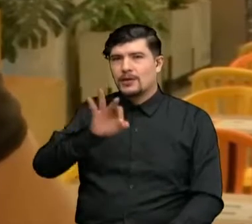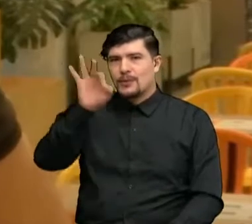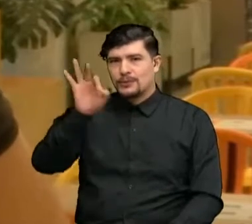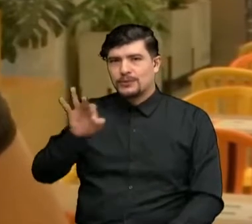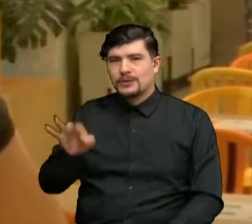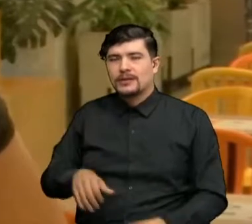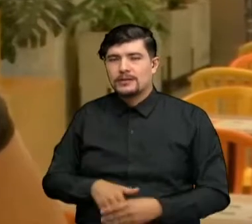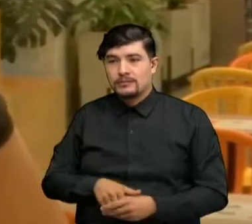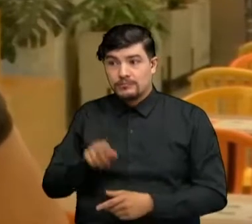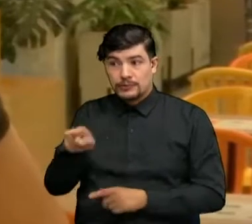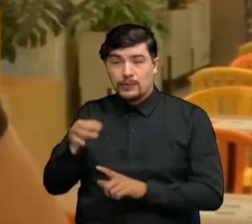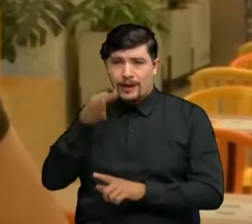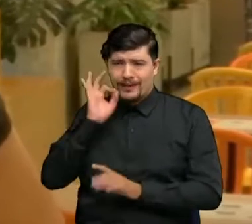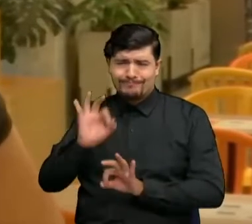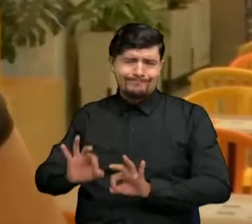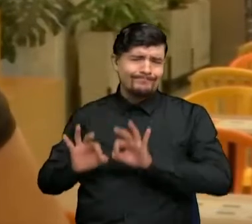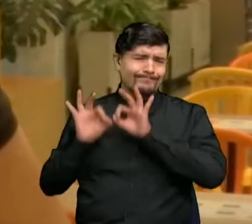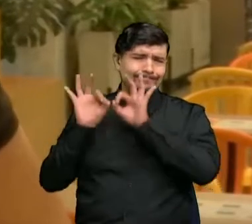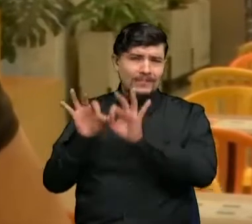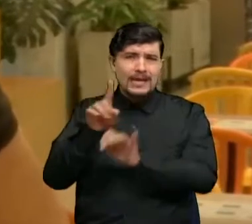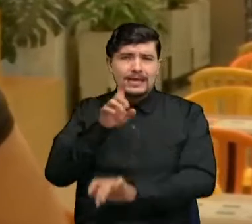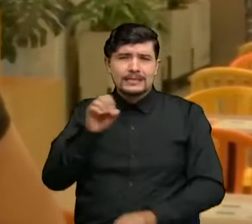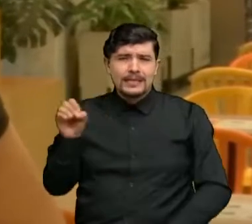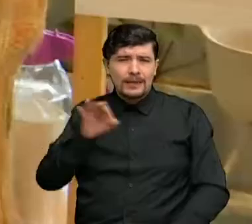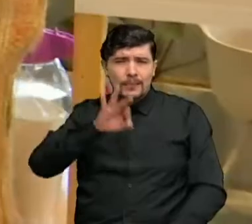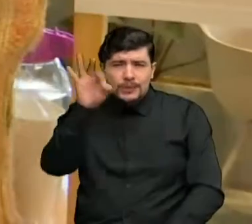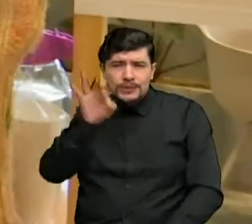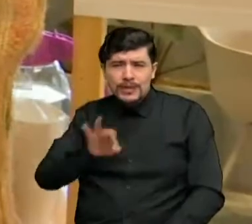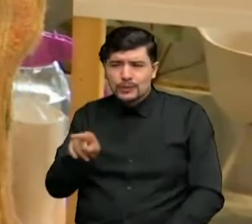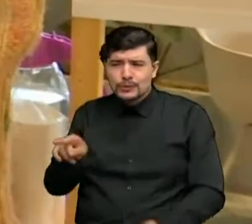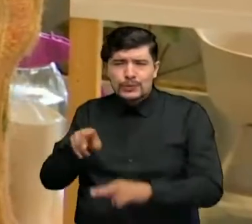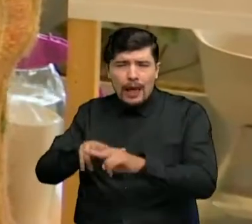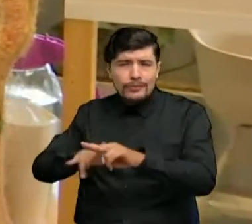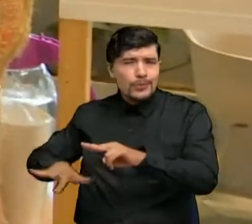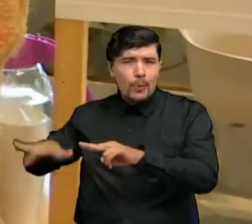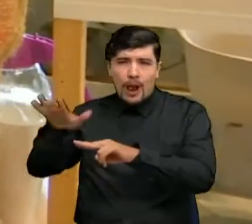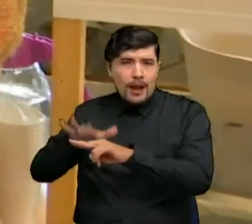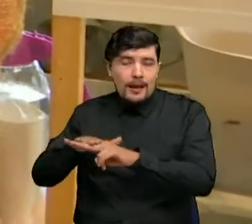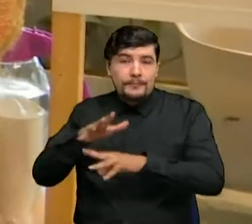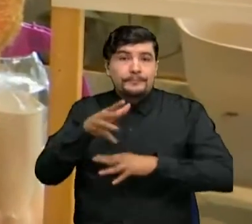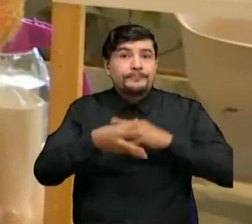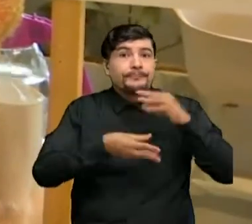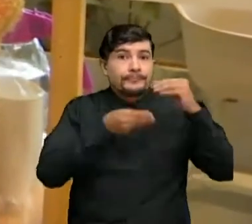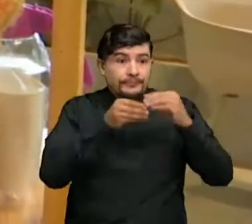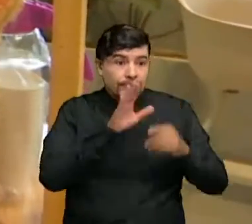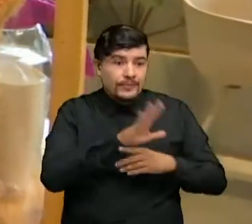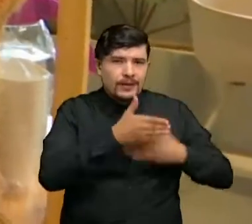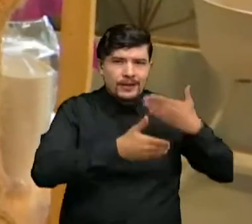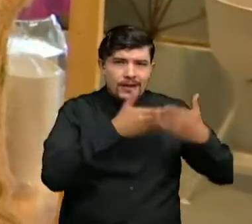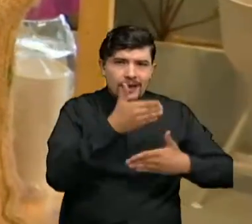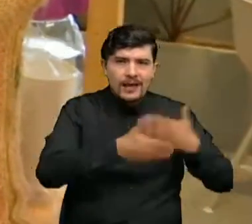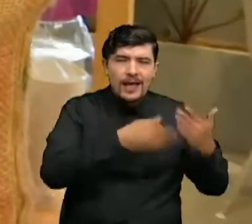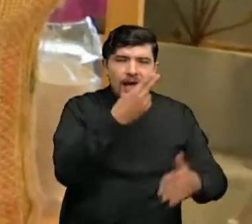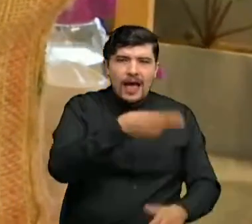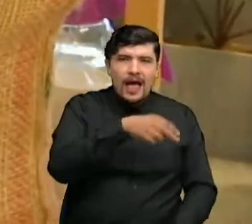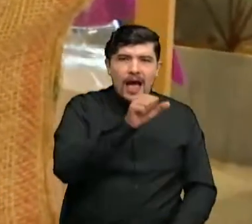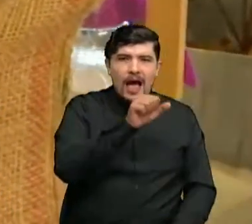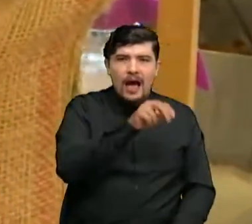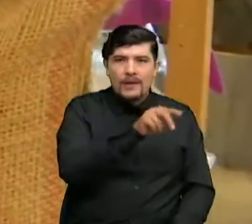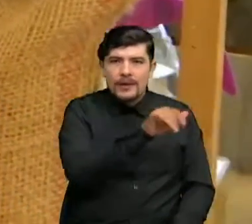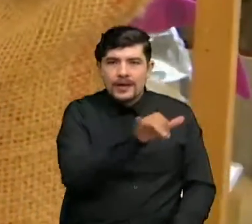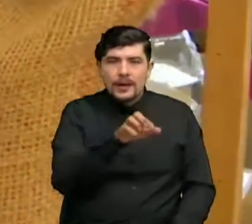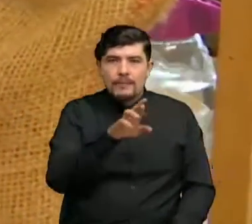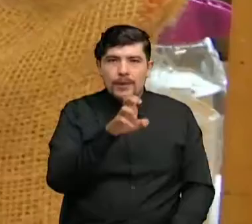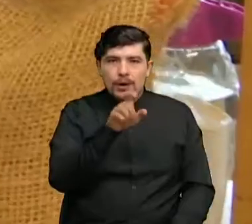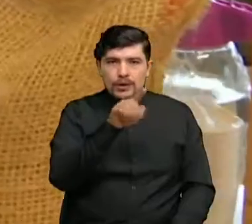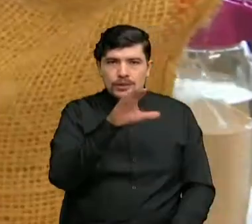es un café de muy alta calidad, es 100% orgánico y adicional tiene un proceso que se llama el Honey Process, que es un tipo de añejamiento en la